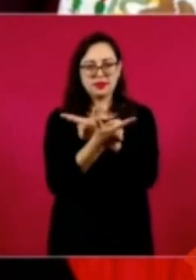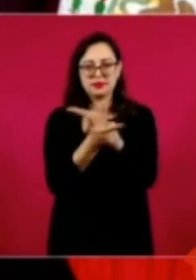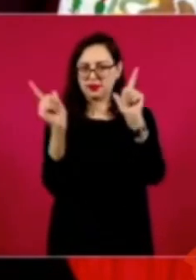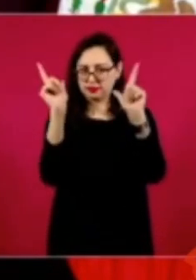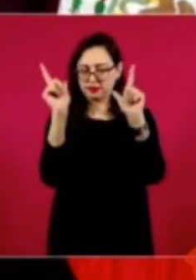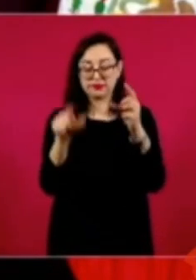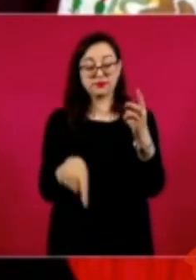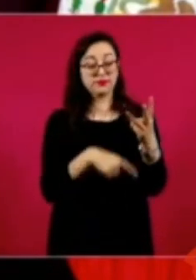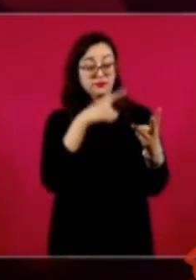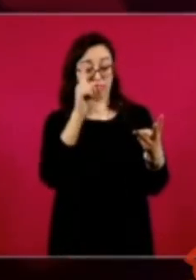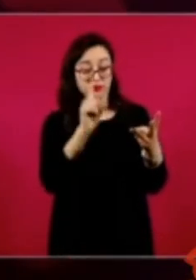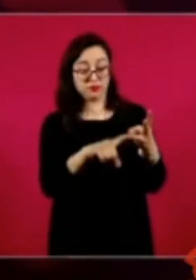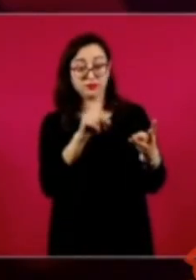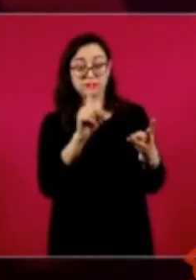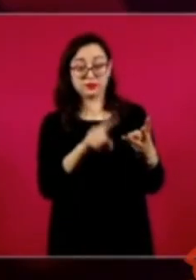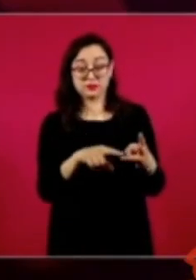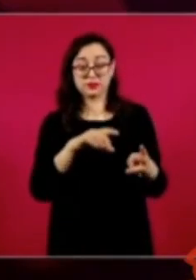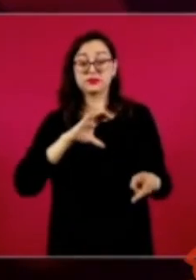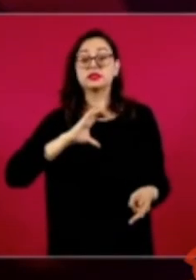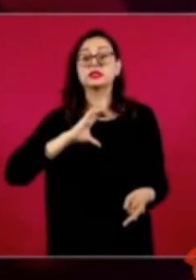3, cáncer.